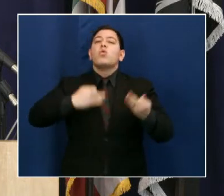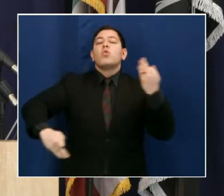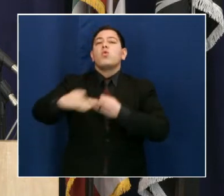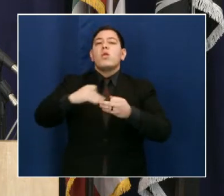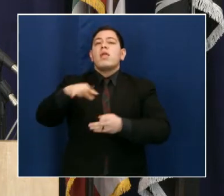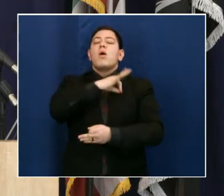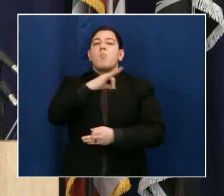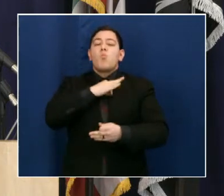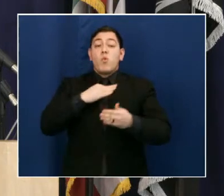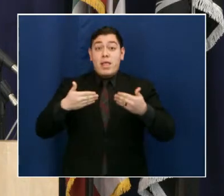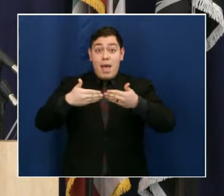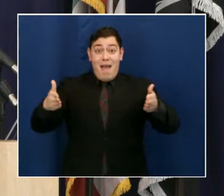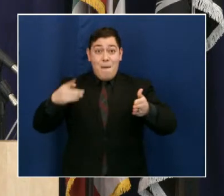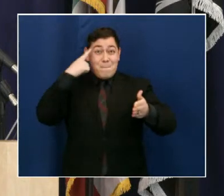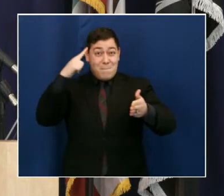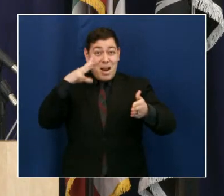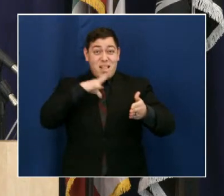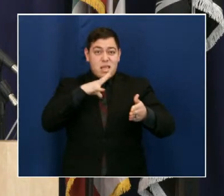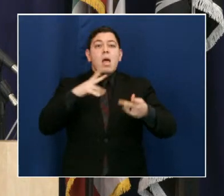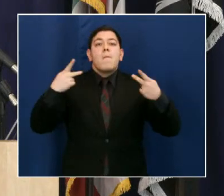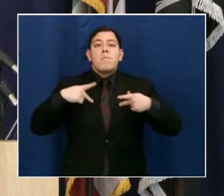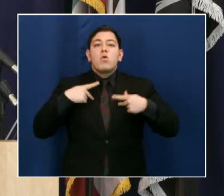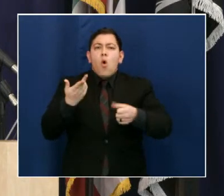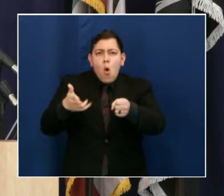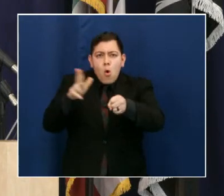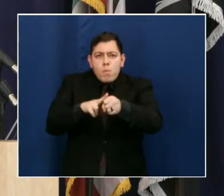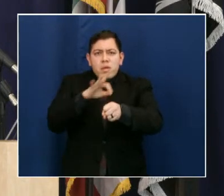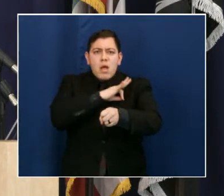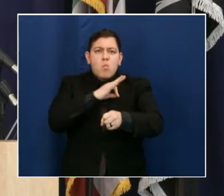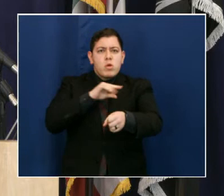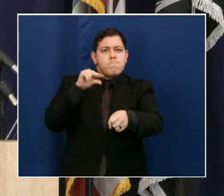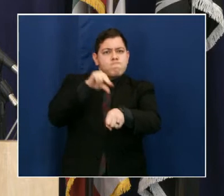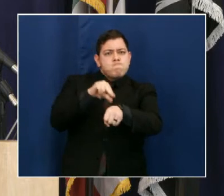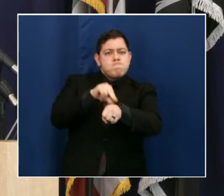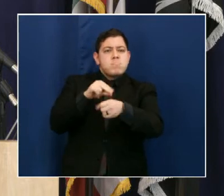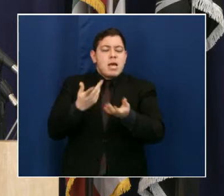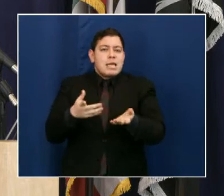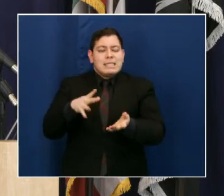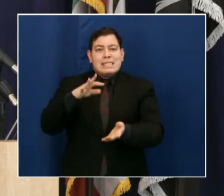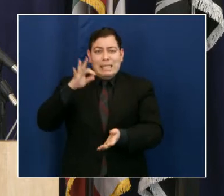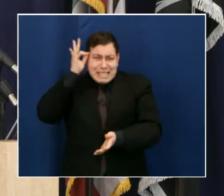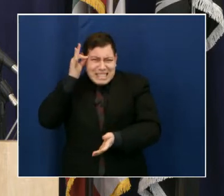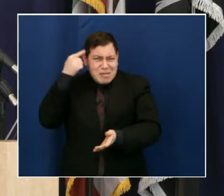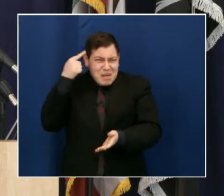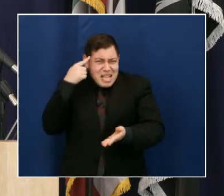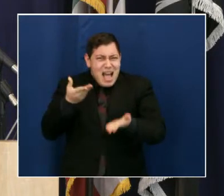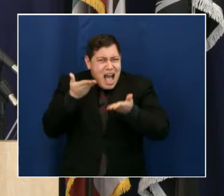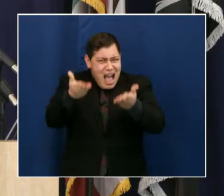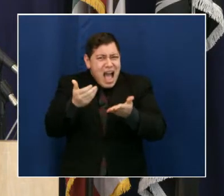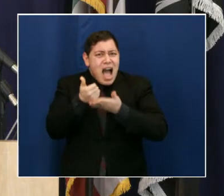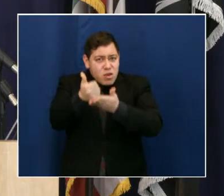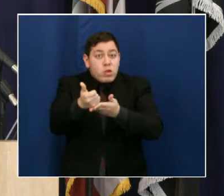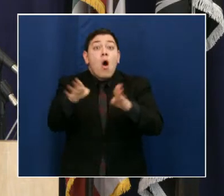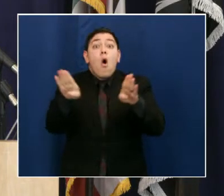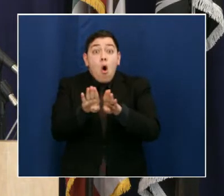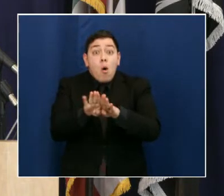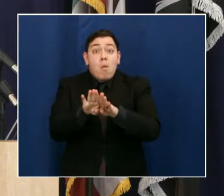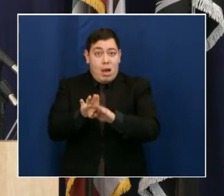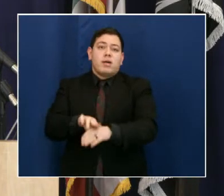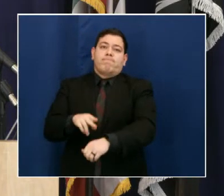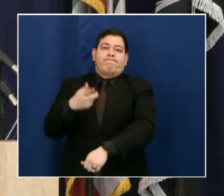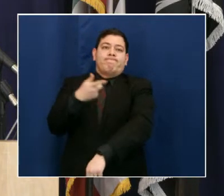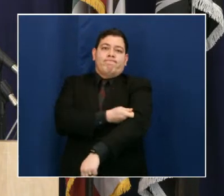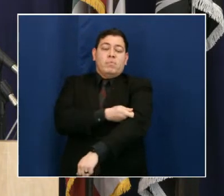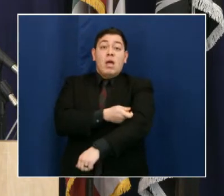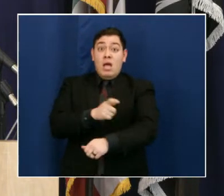tengan acceso a salud pública, inclusive en cuanto a las vacunas. Así que no se les va a pedir